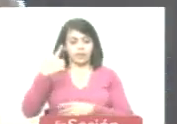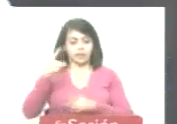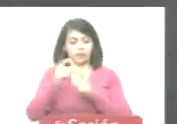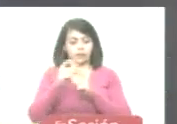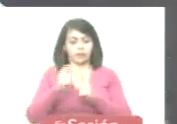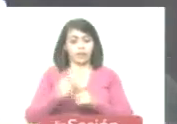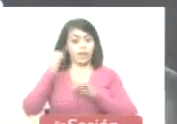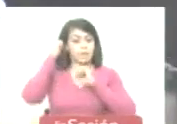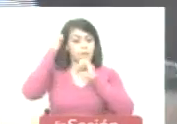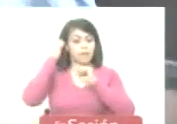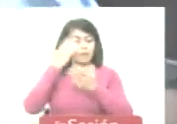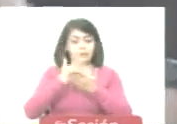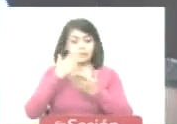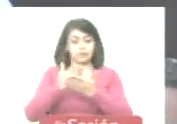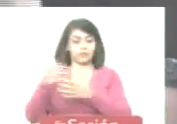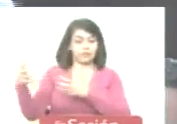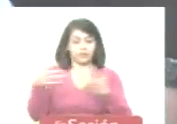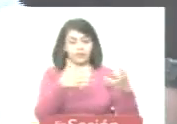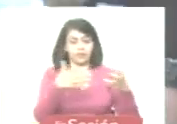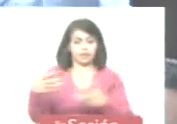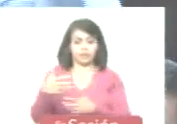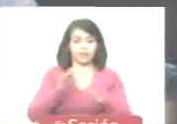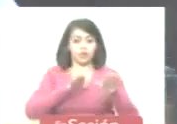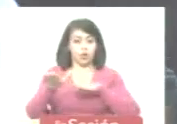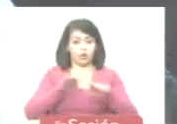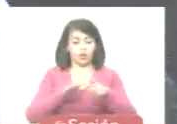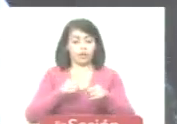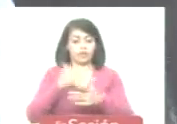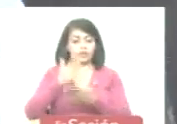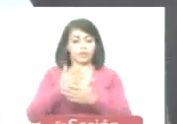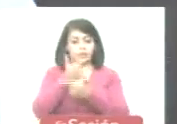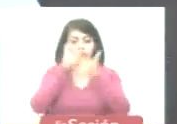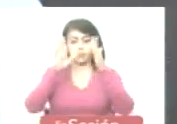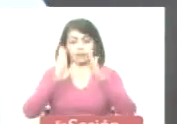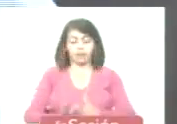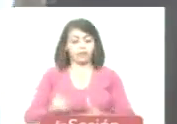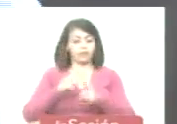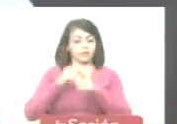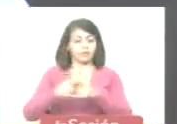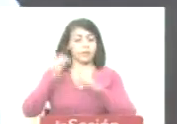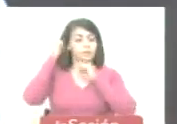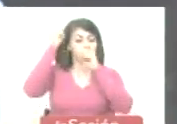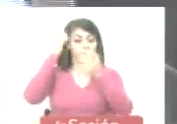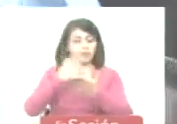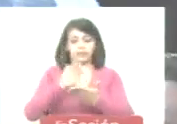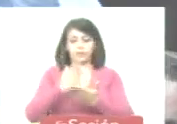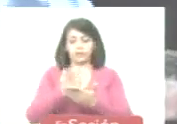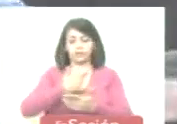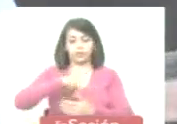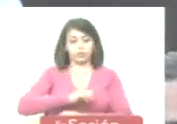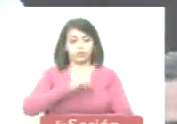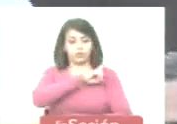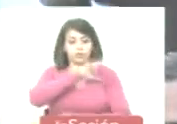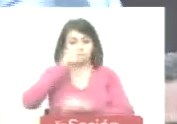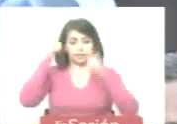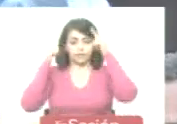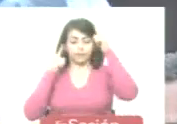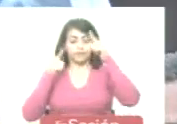y que viva por siempre la batalla de Taguanes, que viva por siempre nuestro libertador Simón Bolívar y que viva por siempre nuestro comandante Hugo